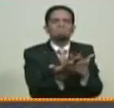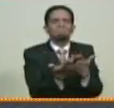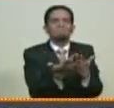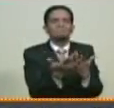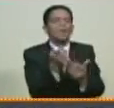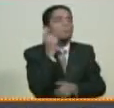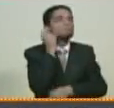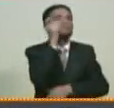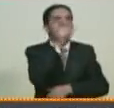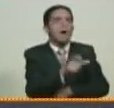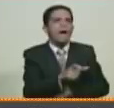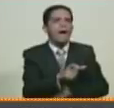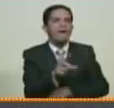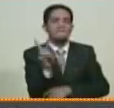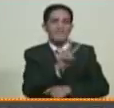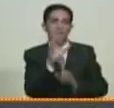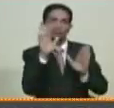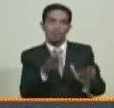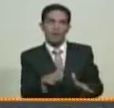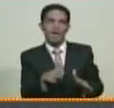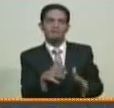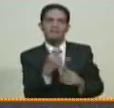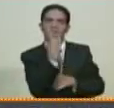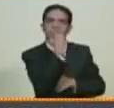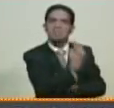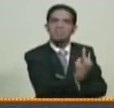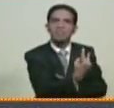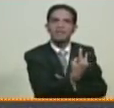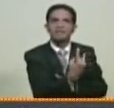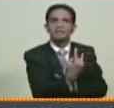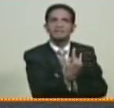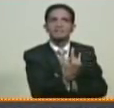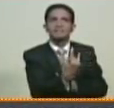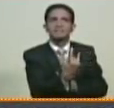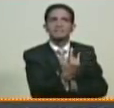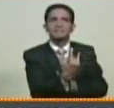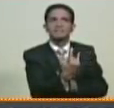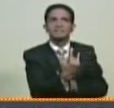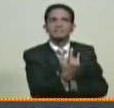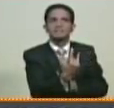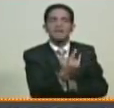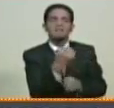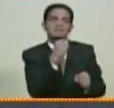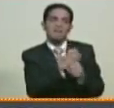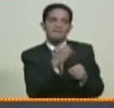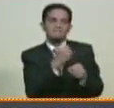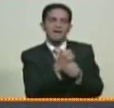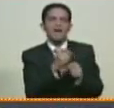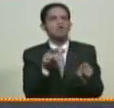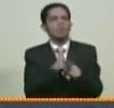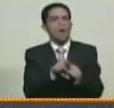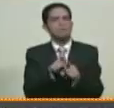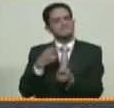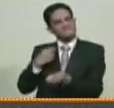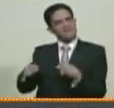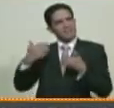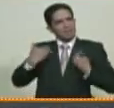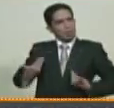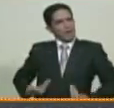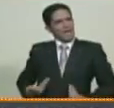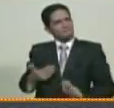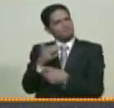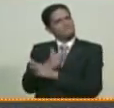venezolanas han tratado de incitar la es para qué trabajen como prostitutas en esos